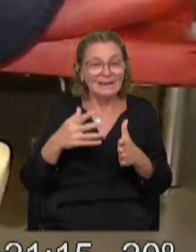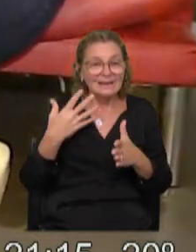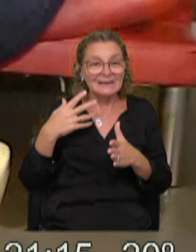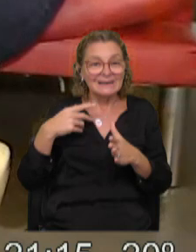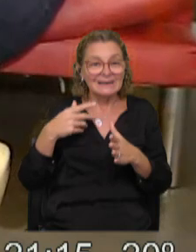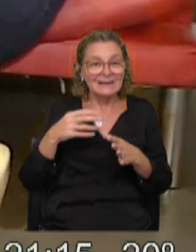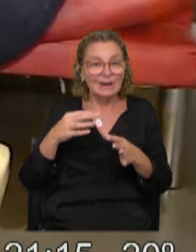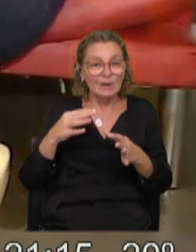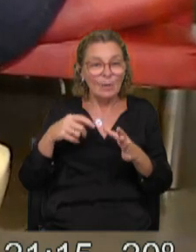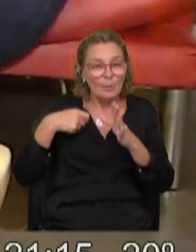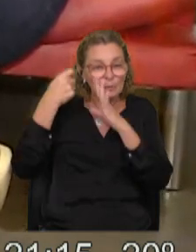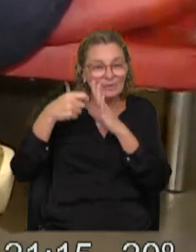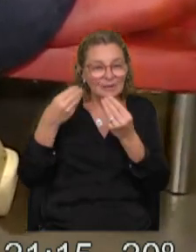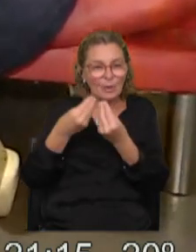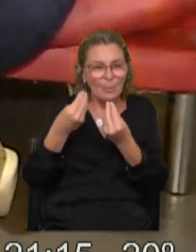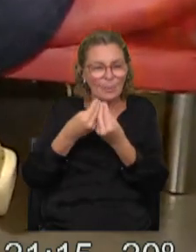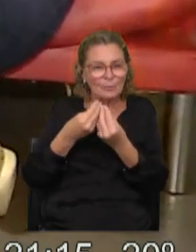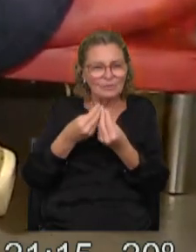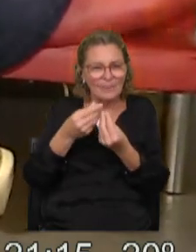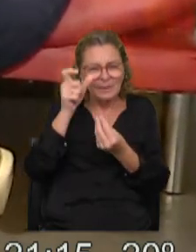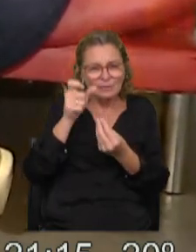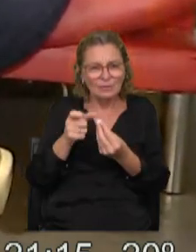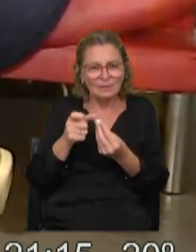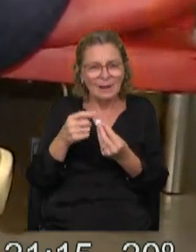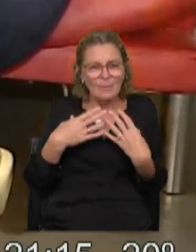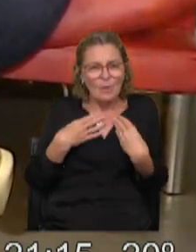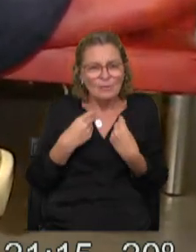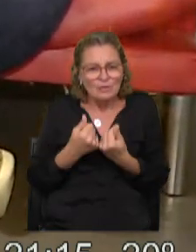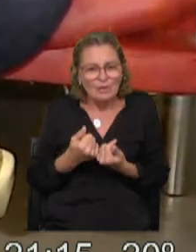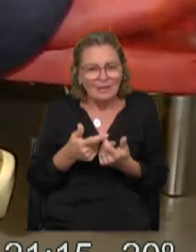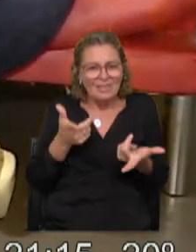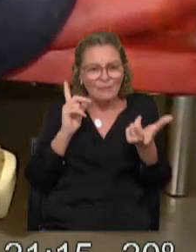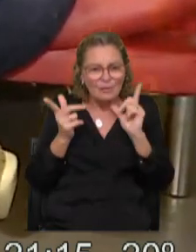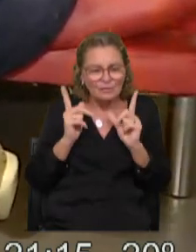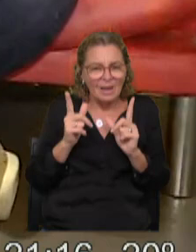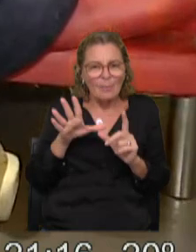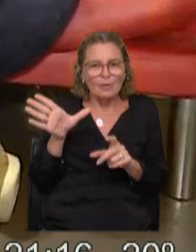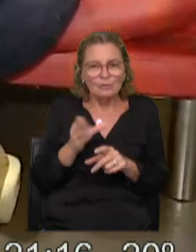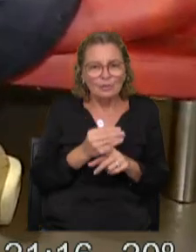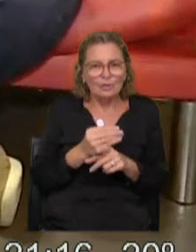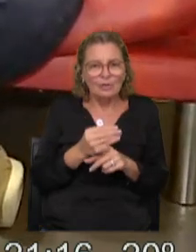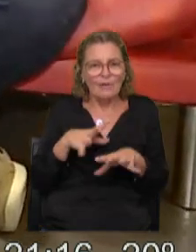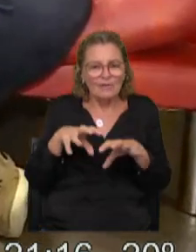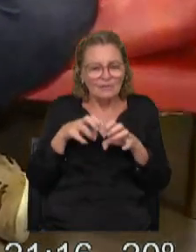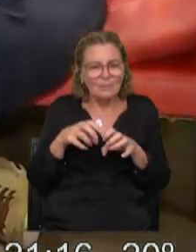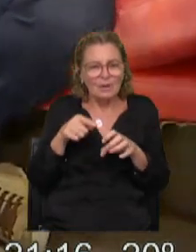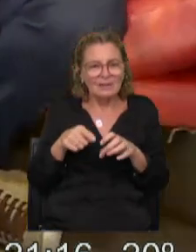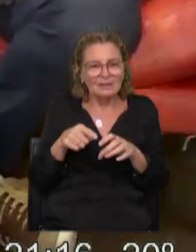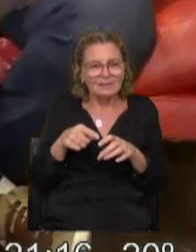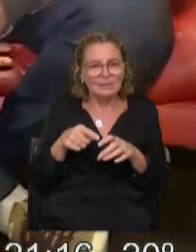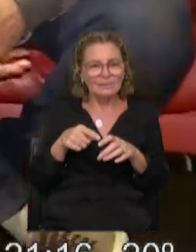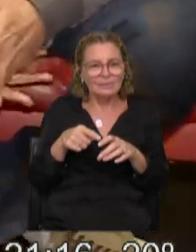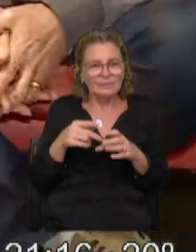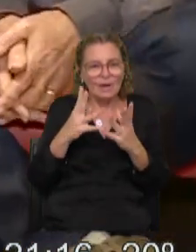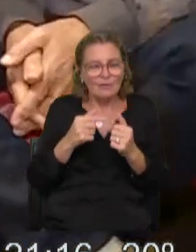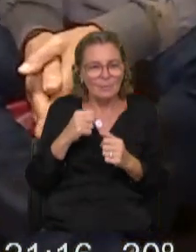con un cine repleto de gente, estaba hermosísimo. Y fue tanta la emoción, tanto lo que disfrutamos, tanto lo que vivimos así, de